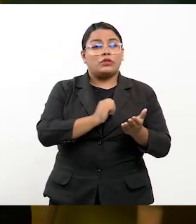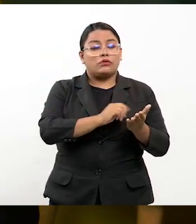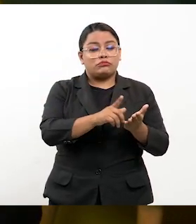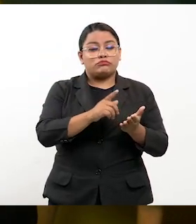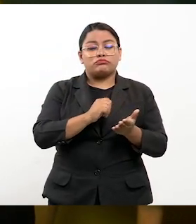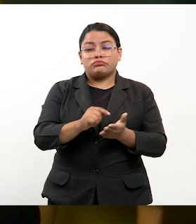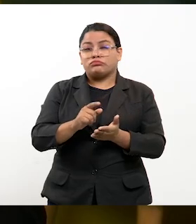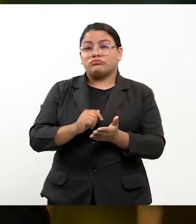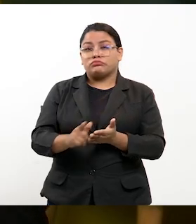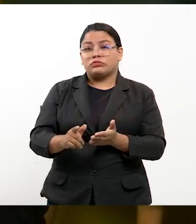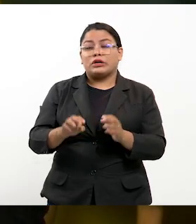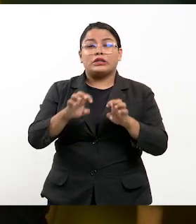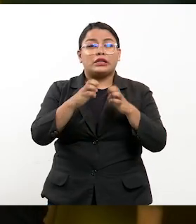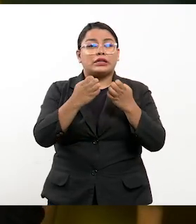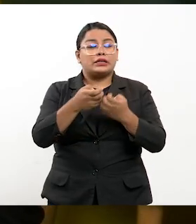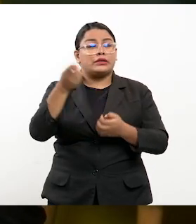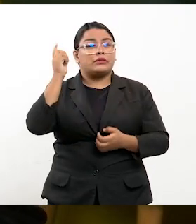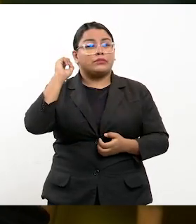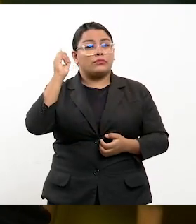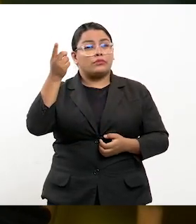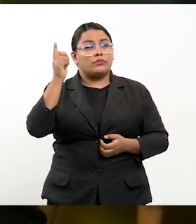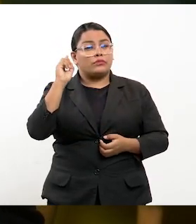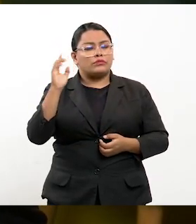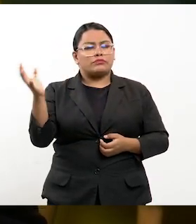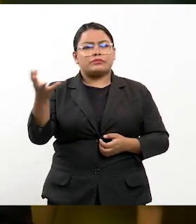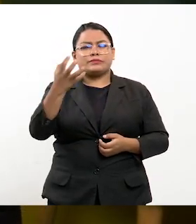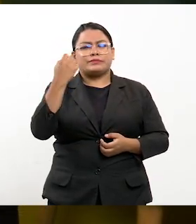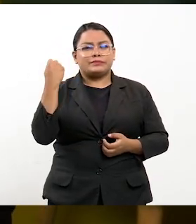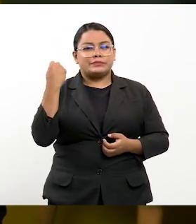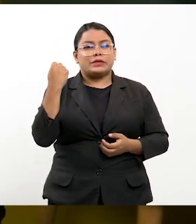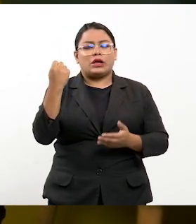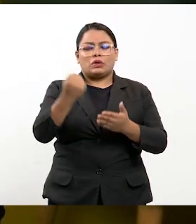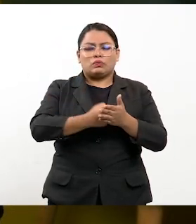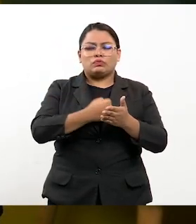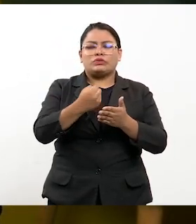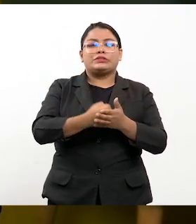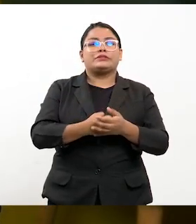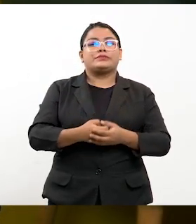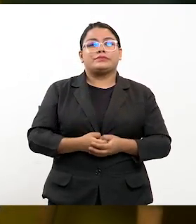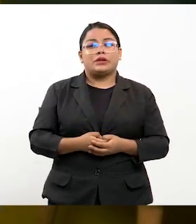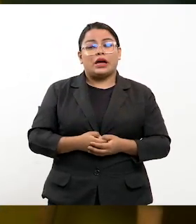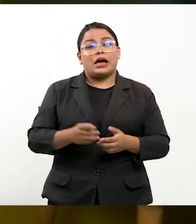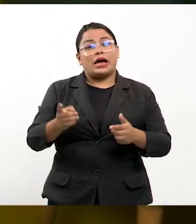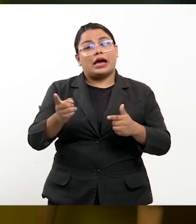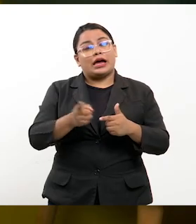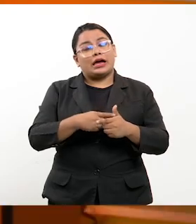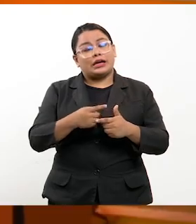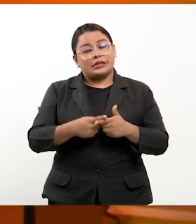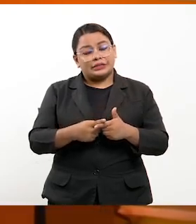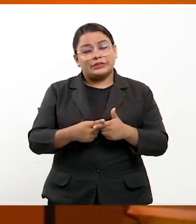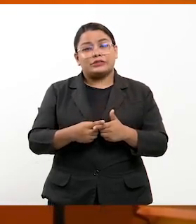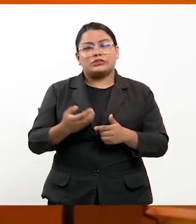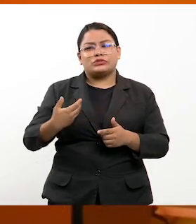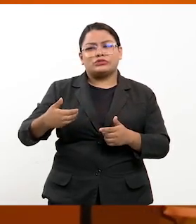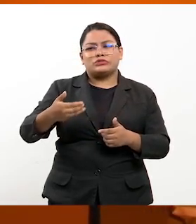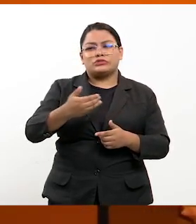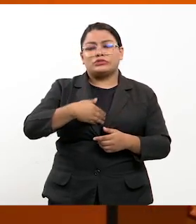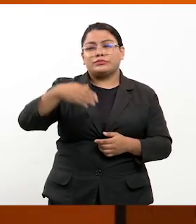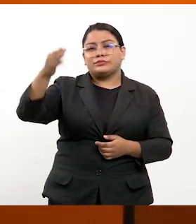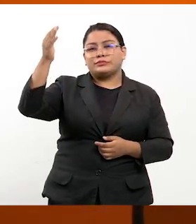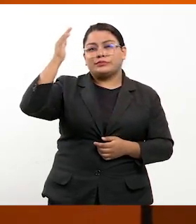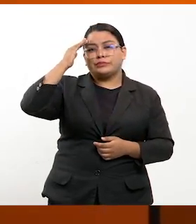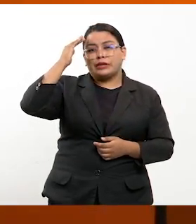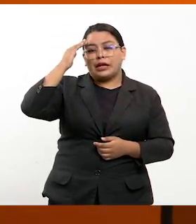educativo y del equipo docente lograr este refuerzo. Entonces, Marlene, básicamente nosotros nos damos cuenta